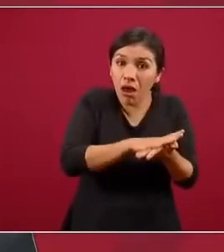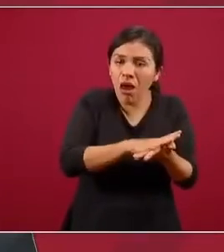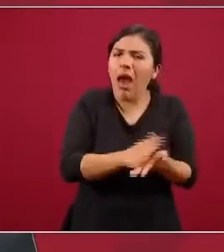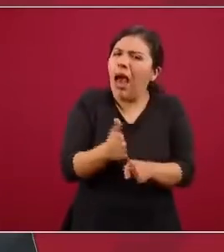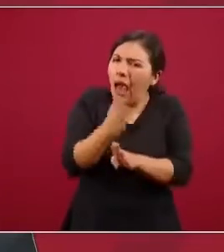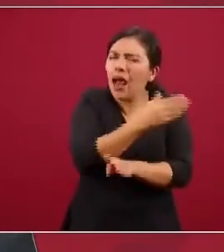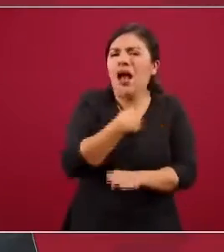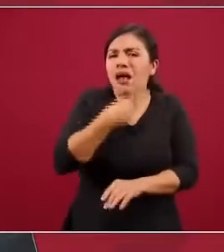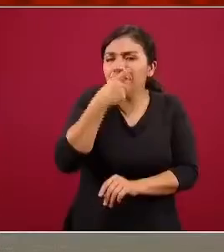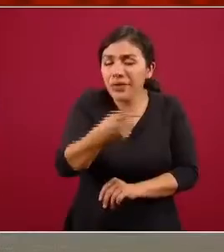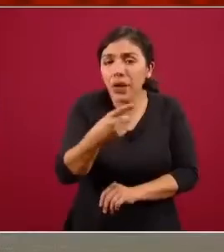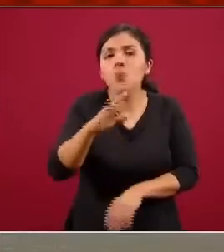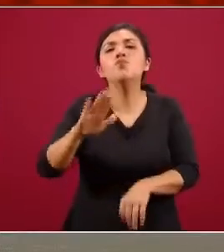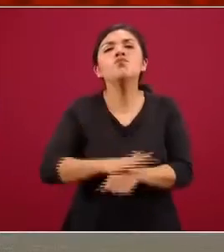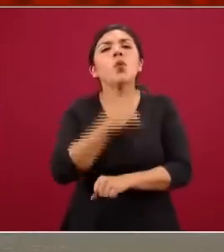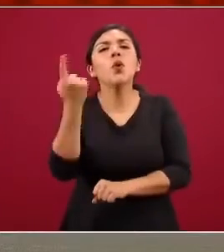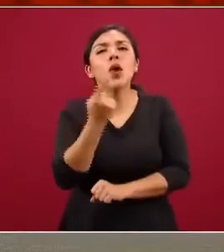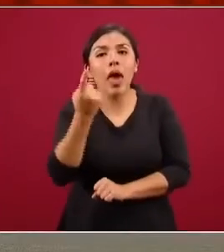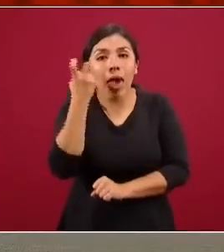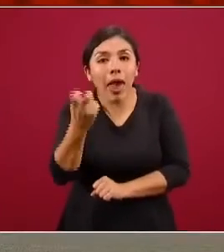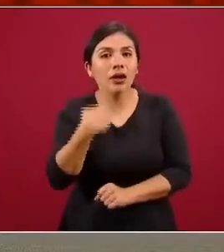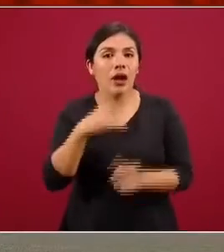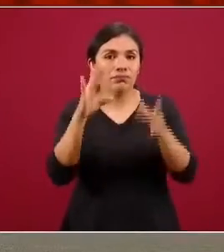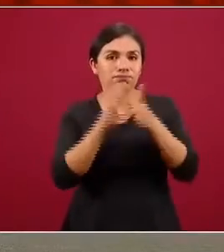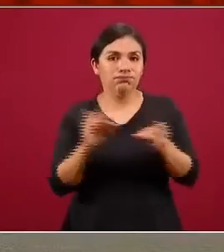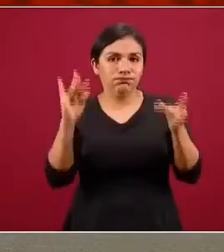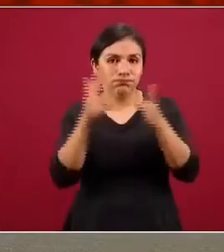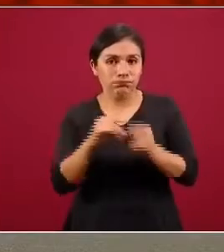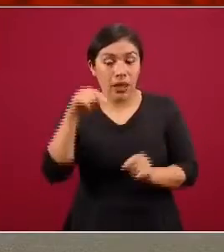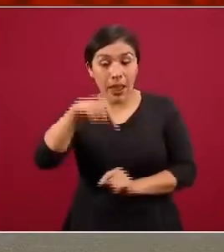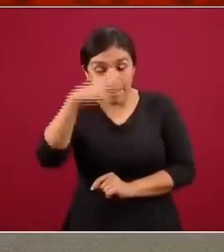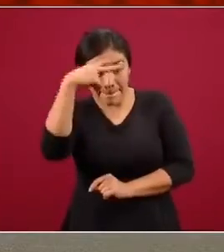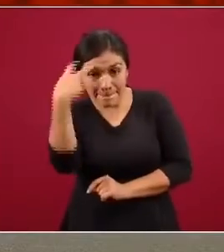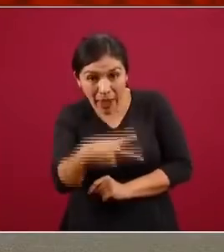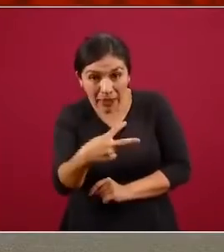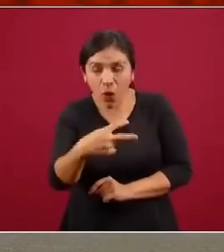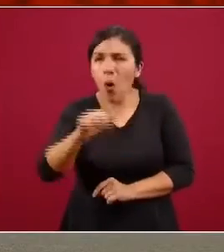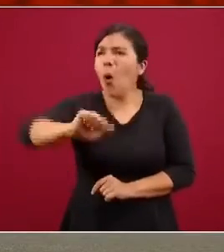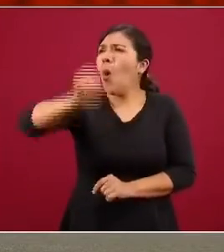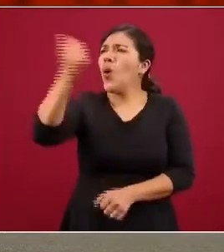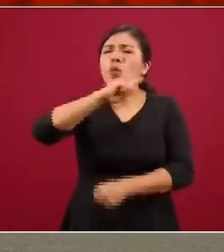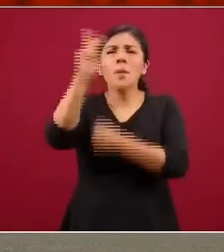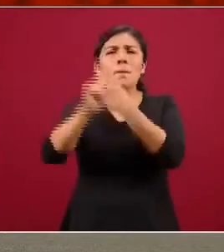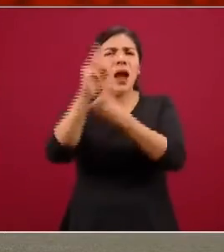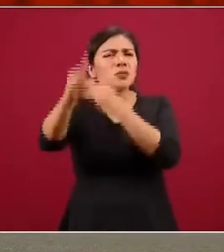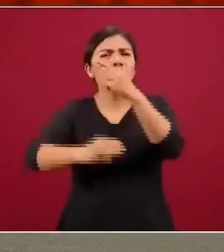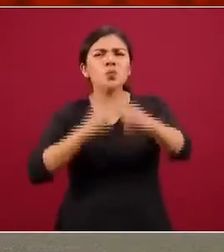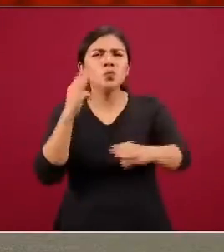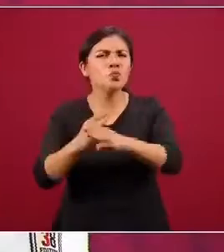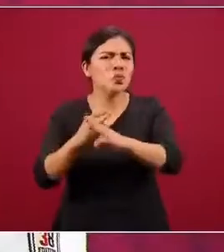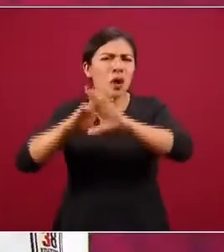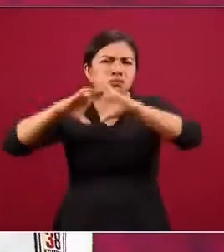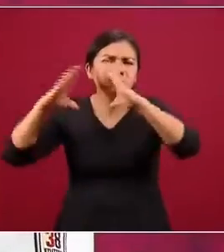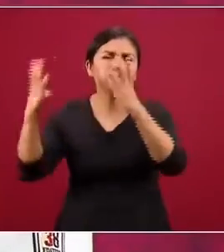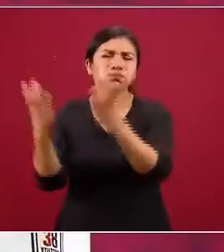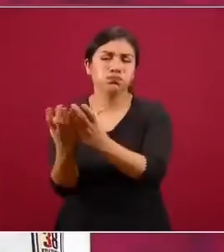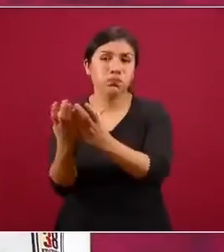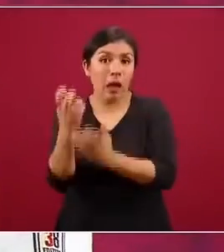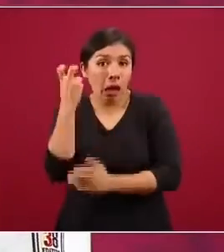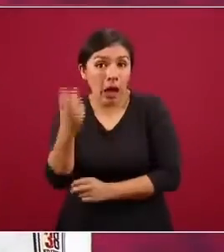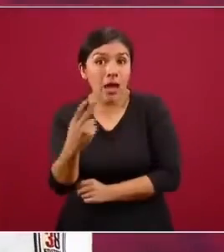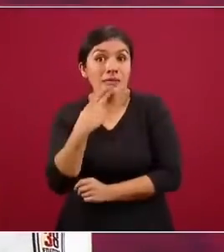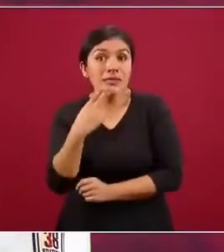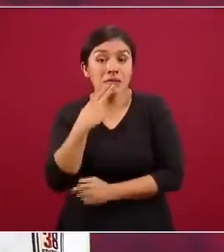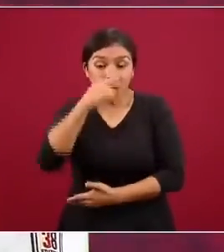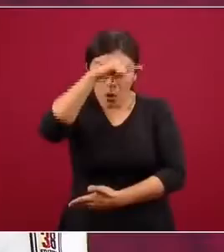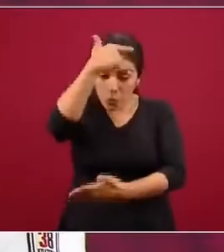México. Y la razón es esta que he explicado: ni en México ni en ningún país del mundo es propósito